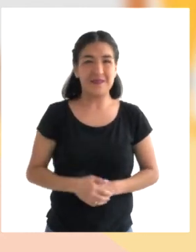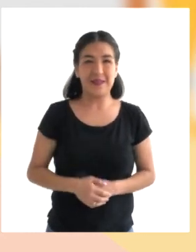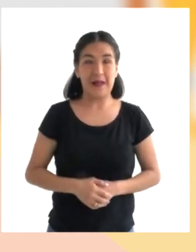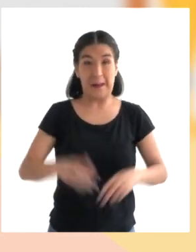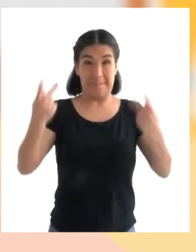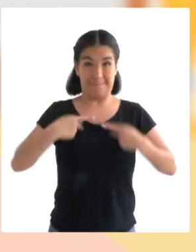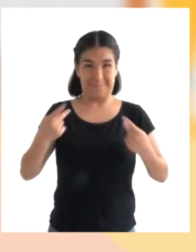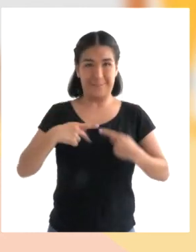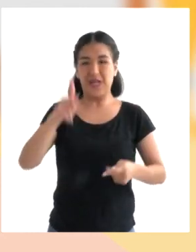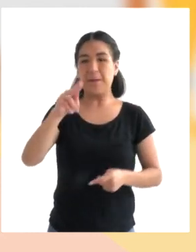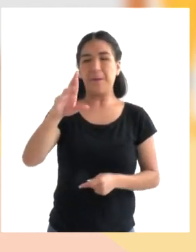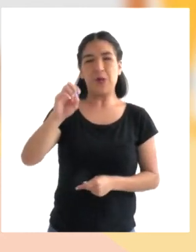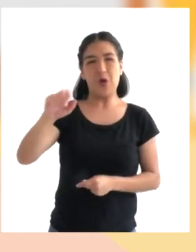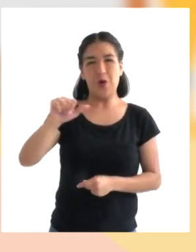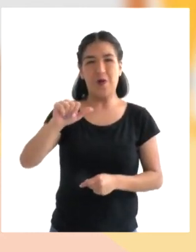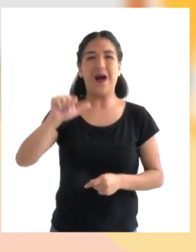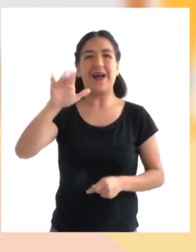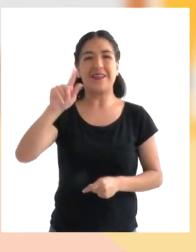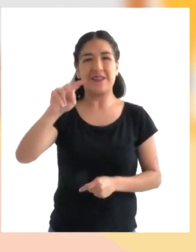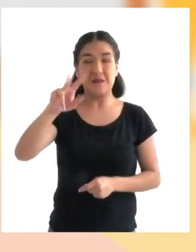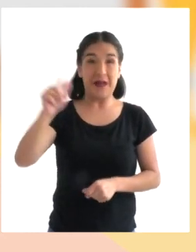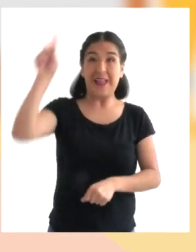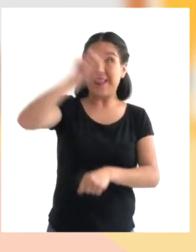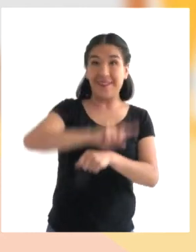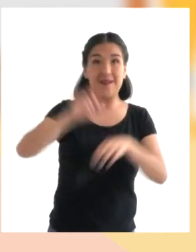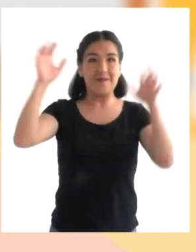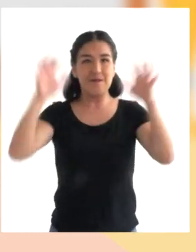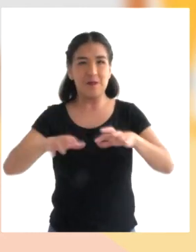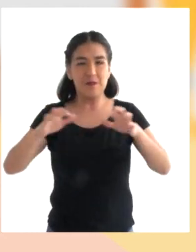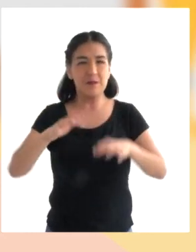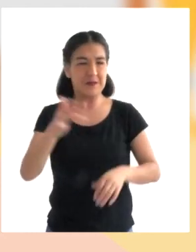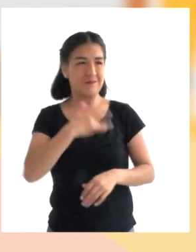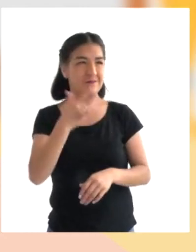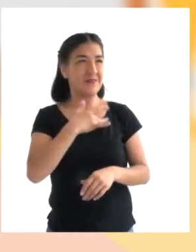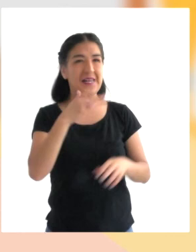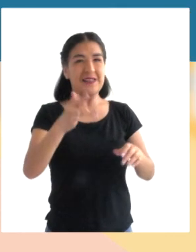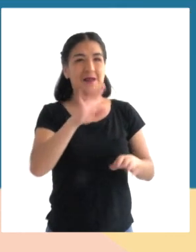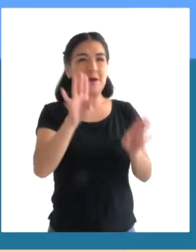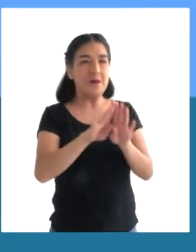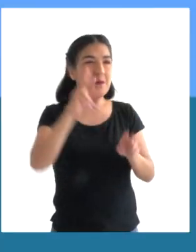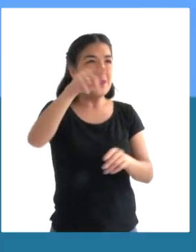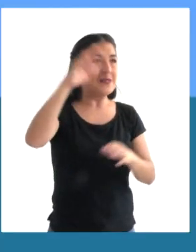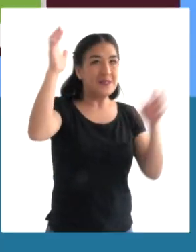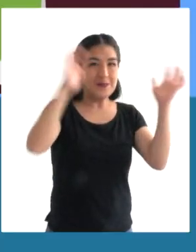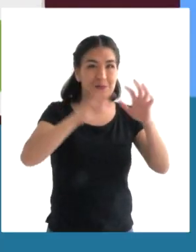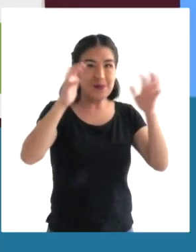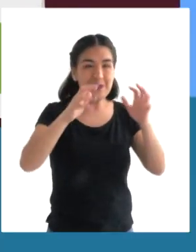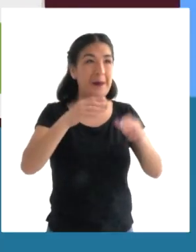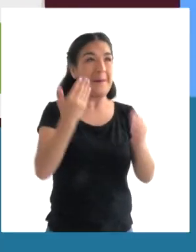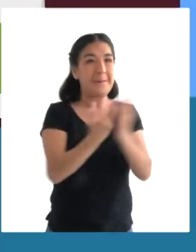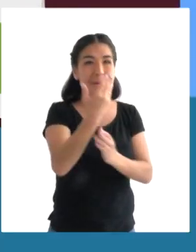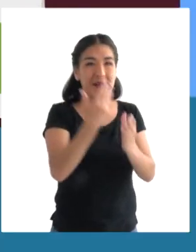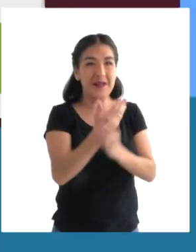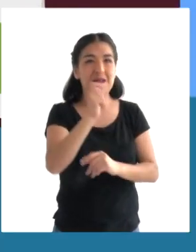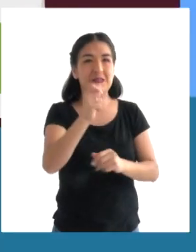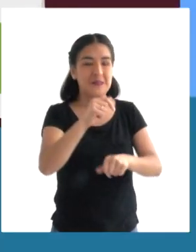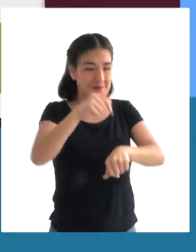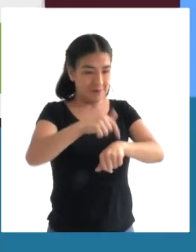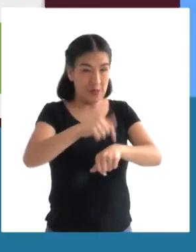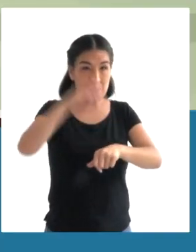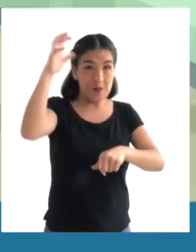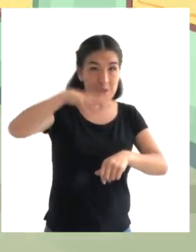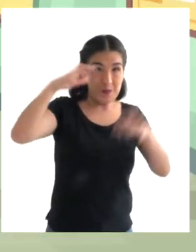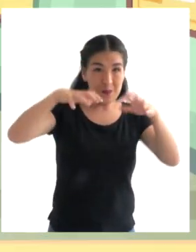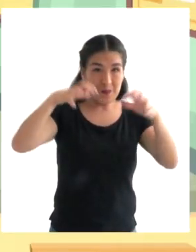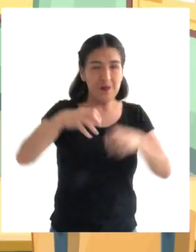persona proactiva, sabiendo que es temporada de lluvias, revisa el pronóstico del clima por la mañana, ve las horas de lluvia,